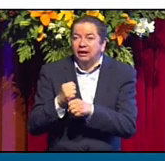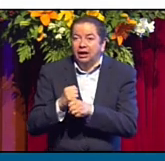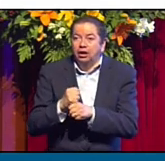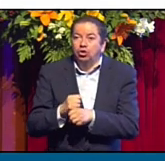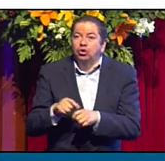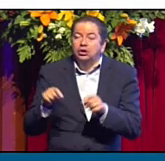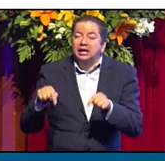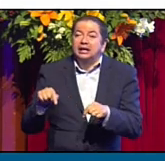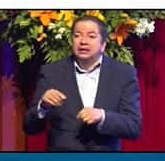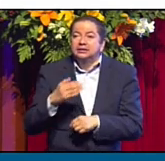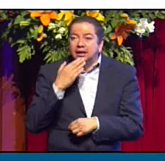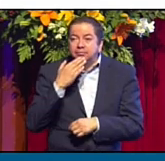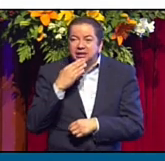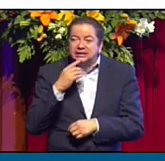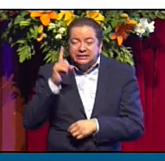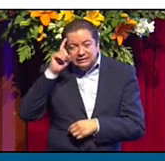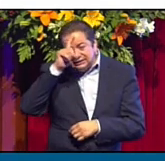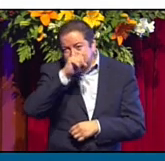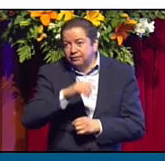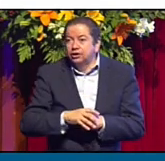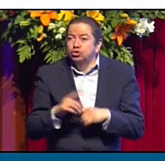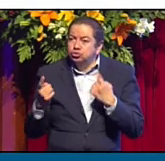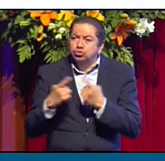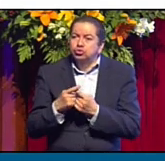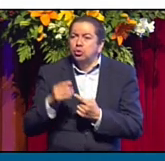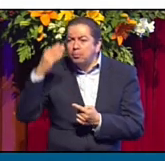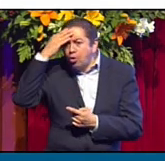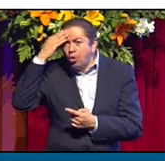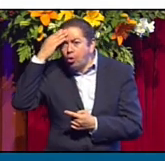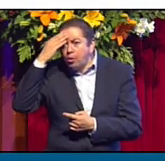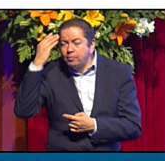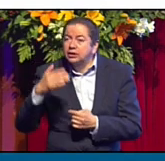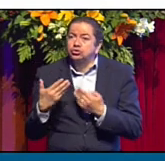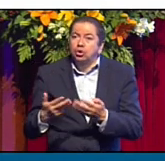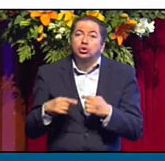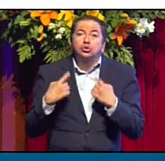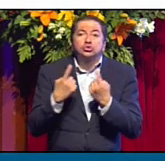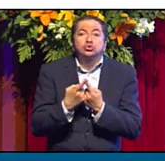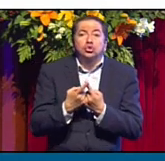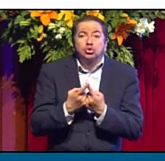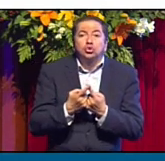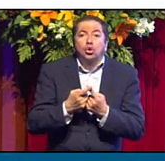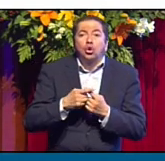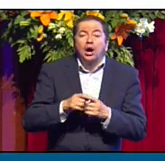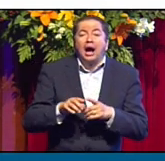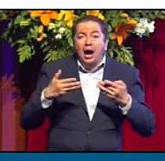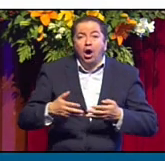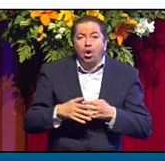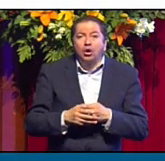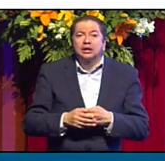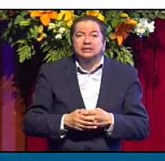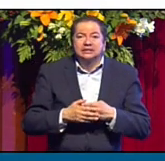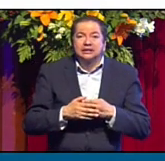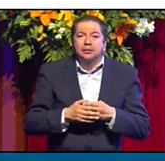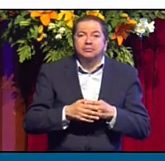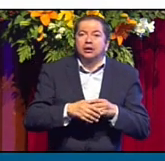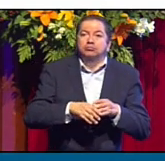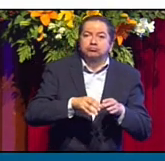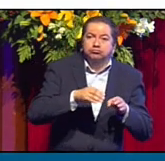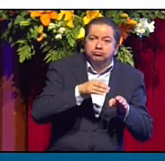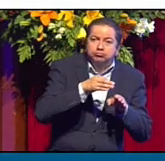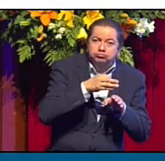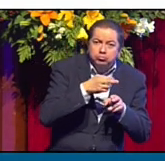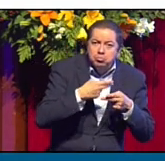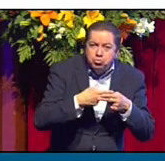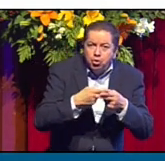Herrera, de Montepache. Pero es parte de nuestra preocupación. Y es por eso que hicimos campaña de prevención con todos los